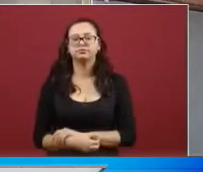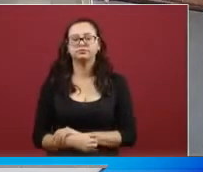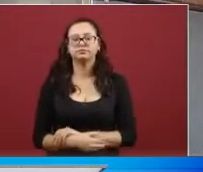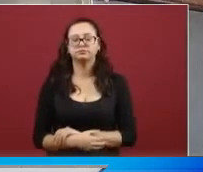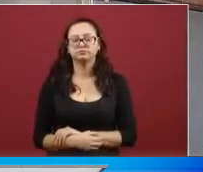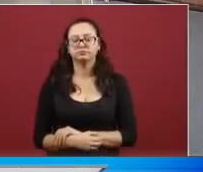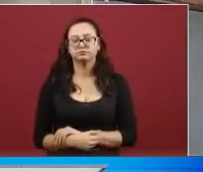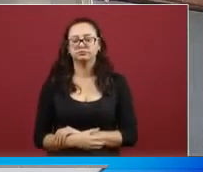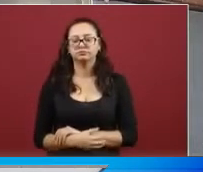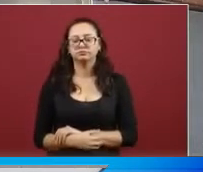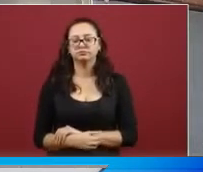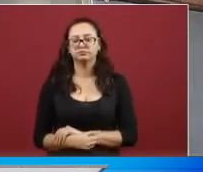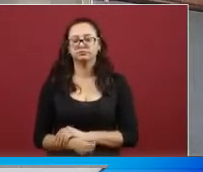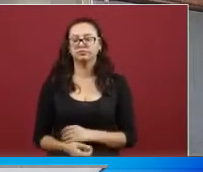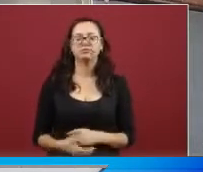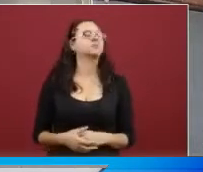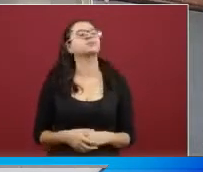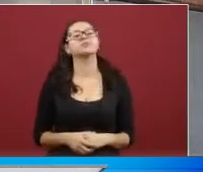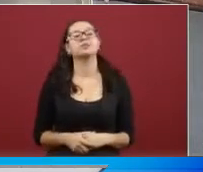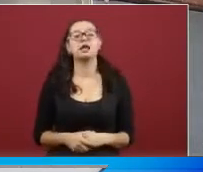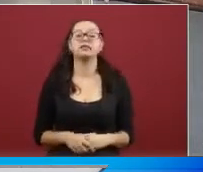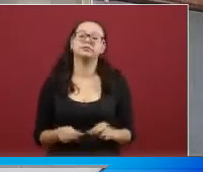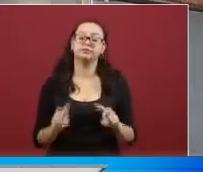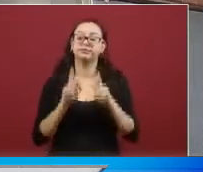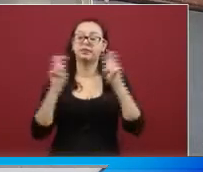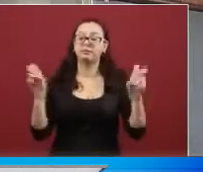calificadoras. Acerca de las calificadoras,